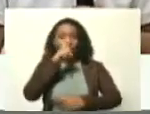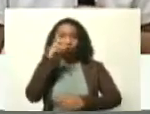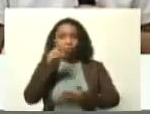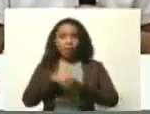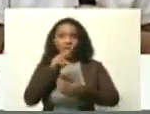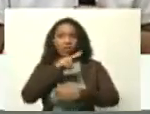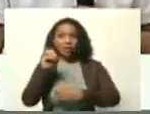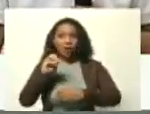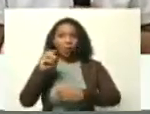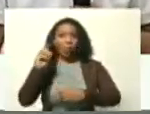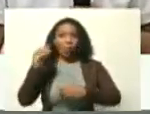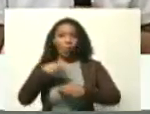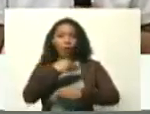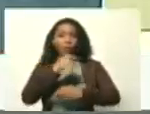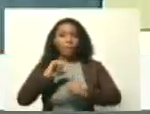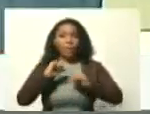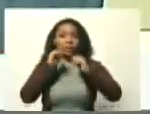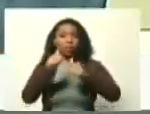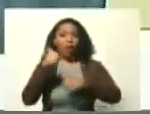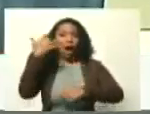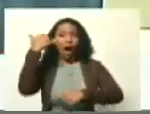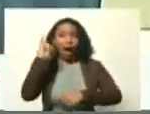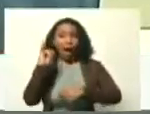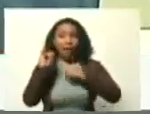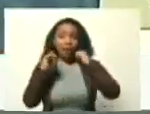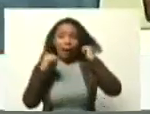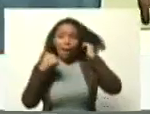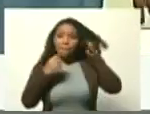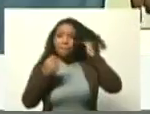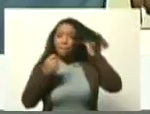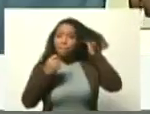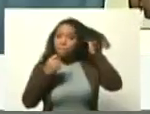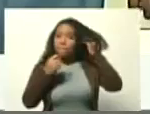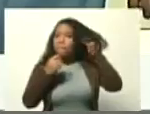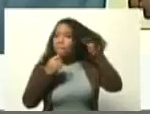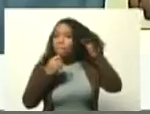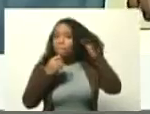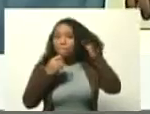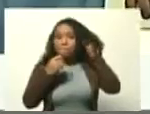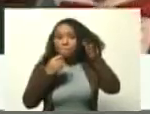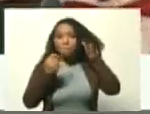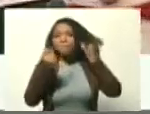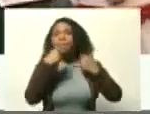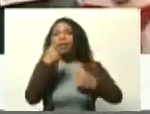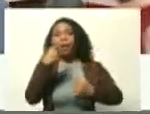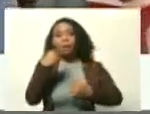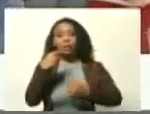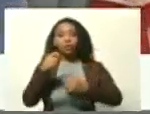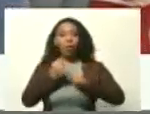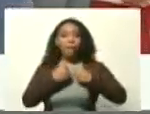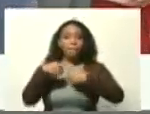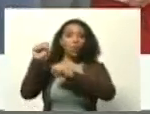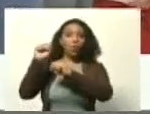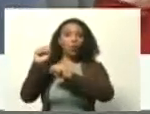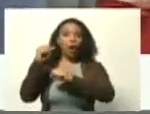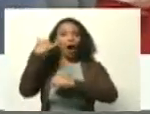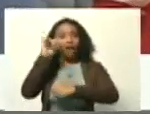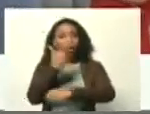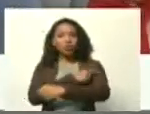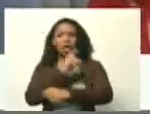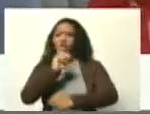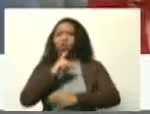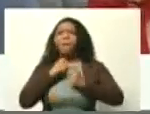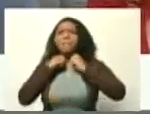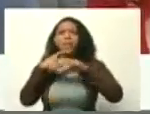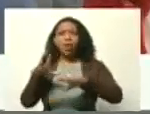2020, cuando apareció. Tenemos medicamentos antivirales, tenemos la vacuna. Así que no perdamos